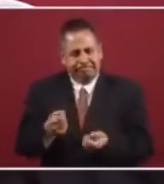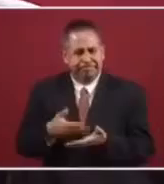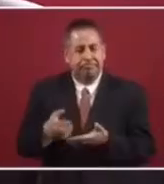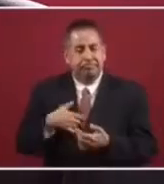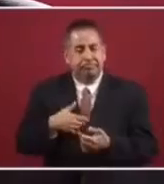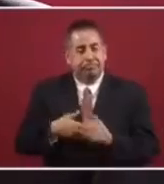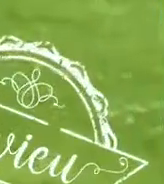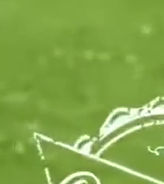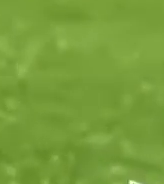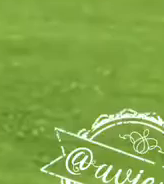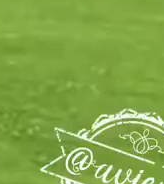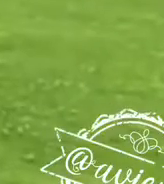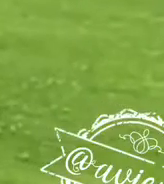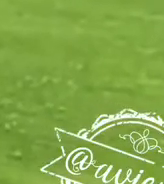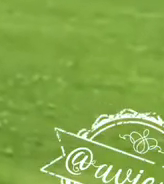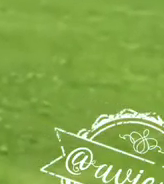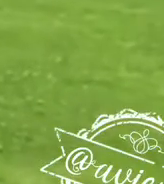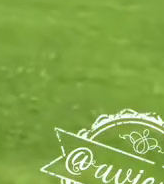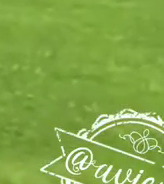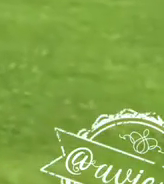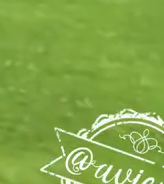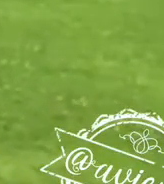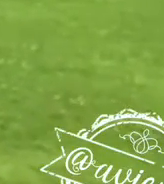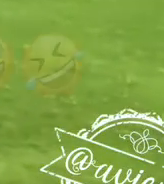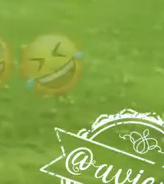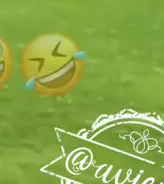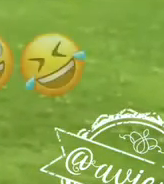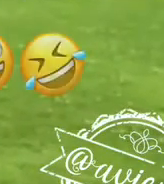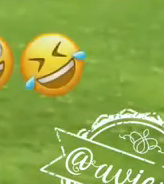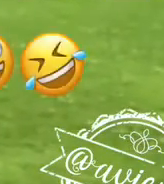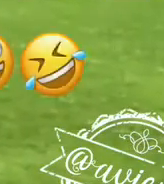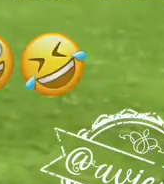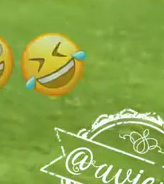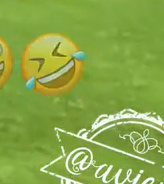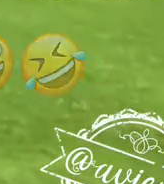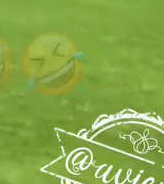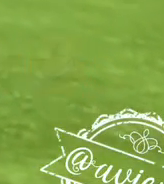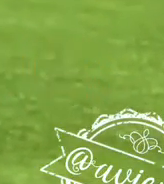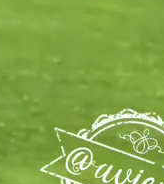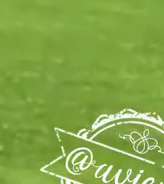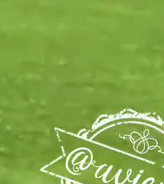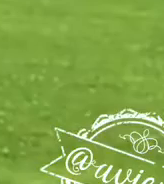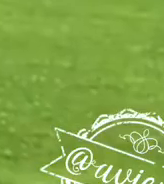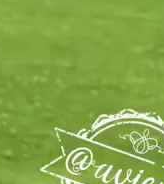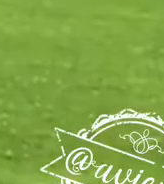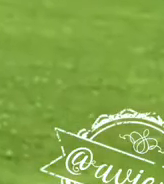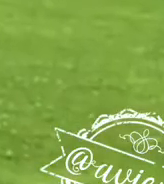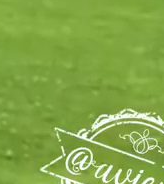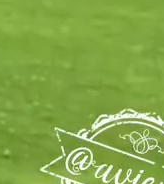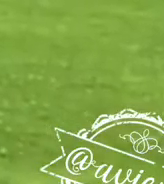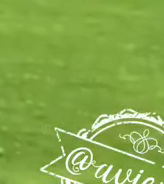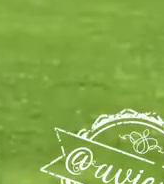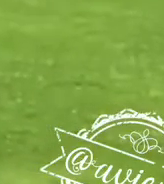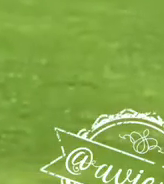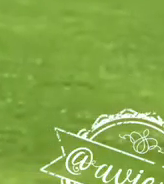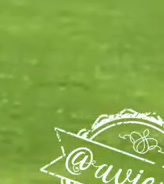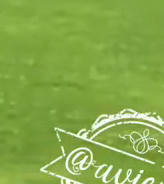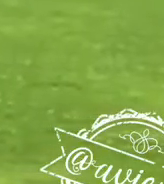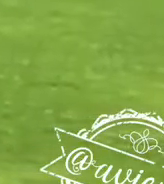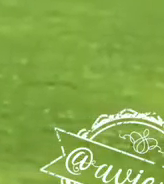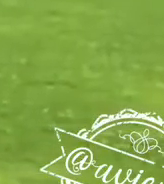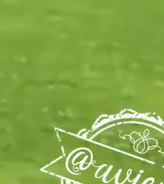jugar soltando béisbol, la polilla y dando una clínica de fildeo a los muchachos. ¿Cómo tiene uno